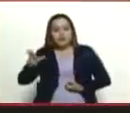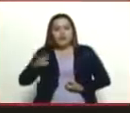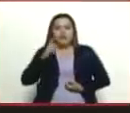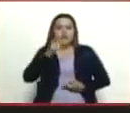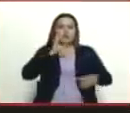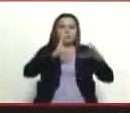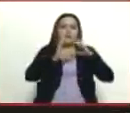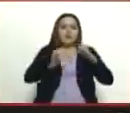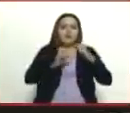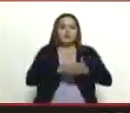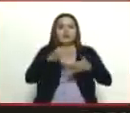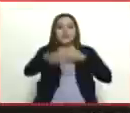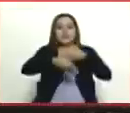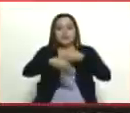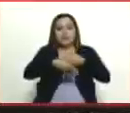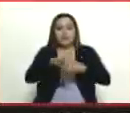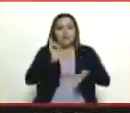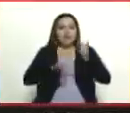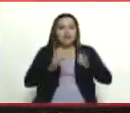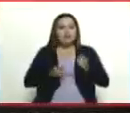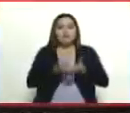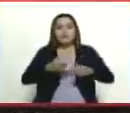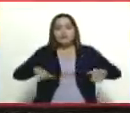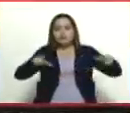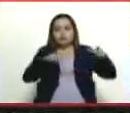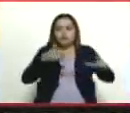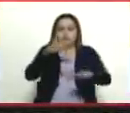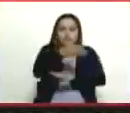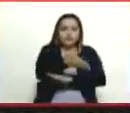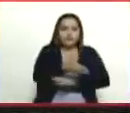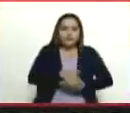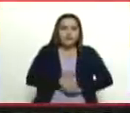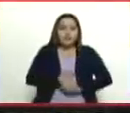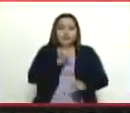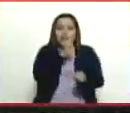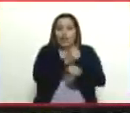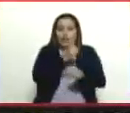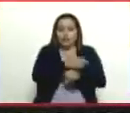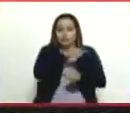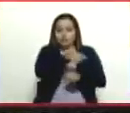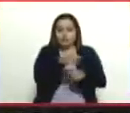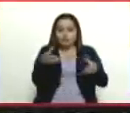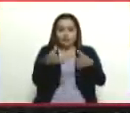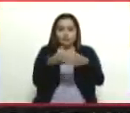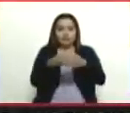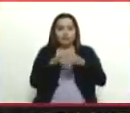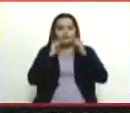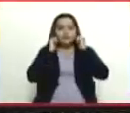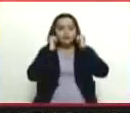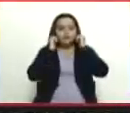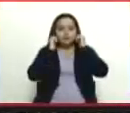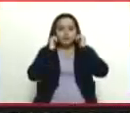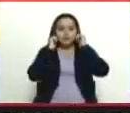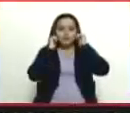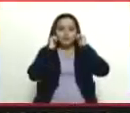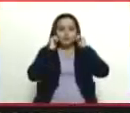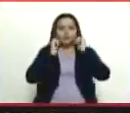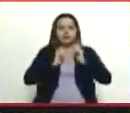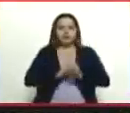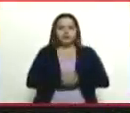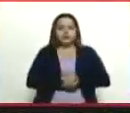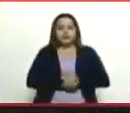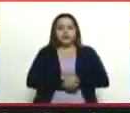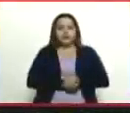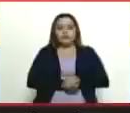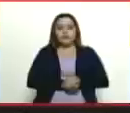redes sociales. Y dependiendo, pues, de la zona donde opere esa estructura, seguramente se le